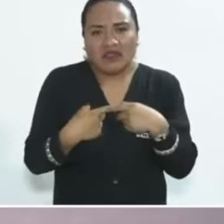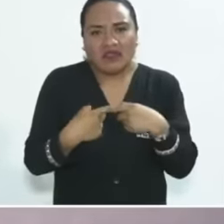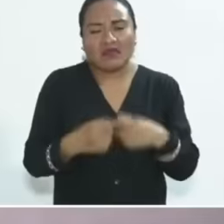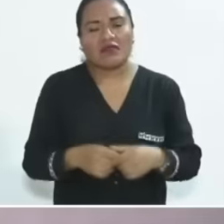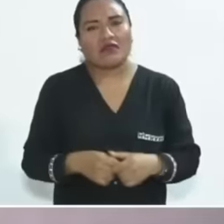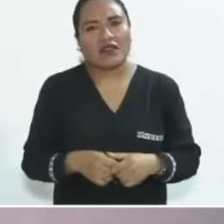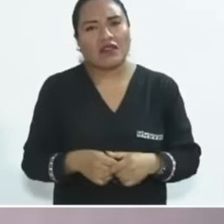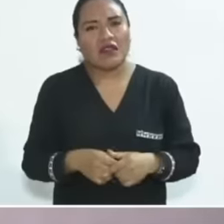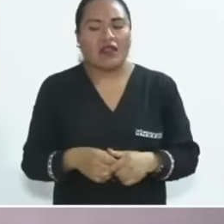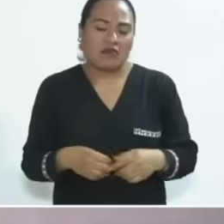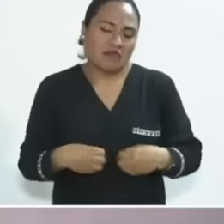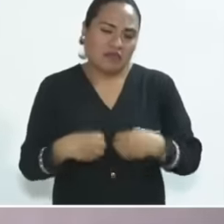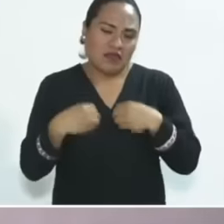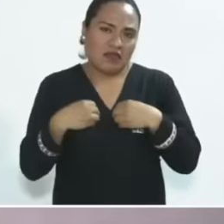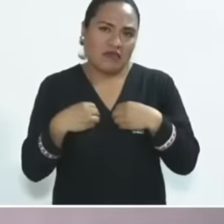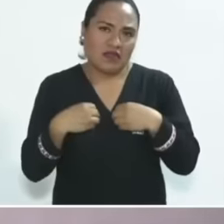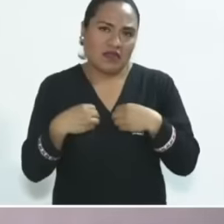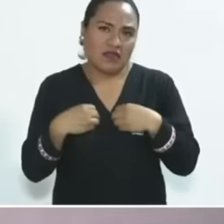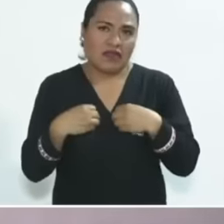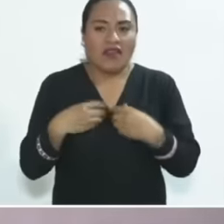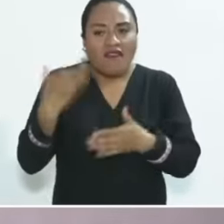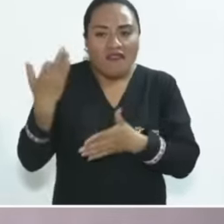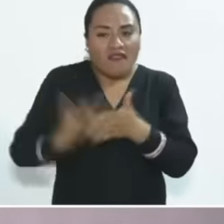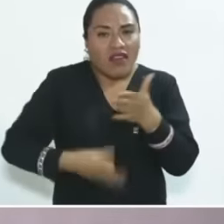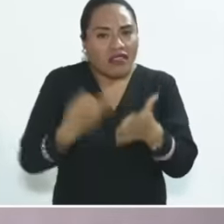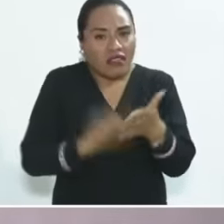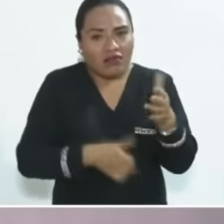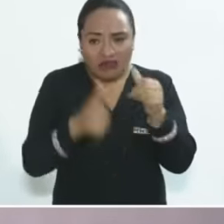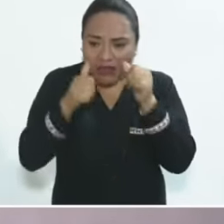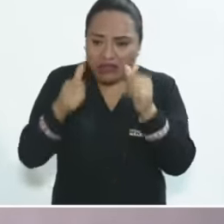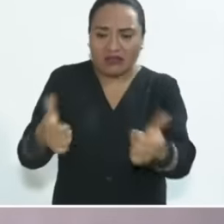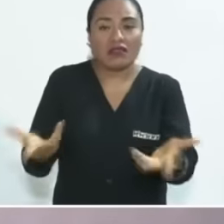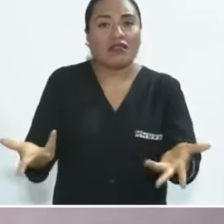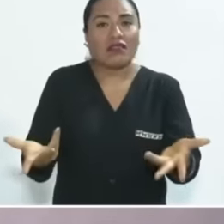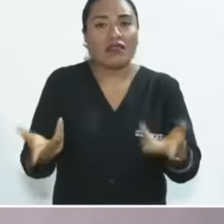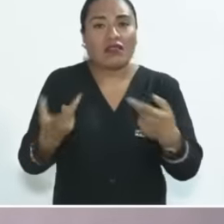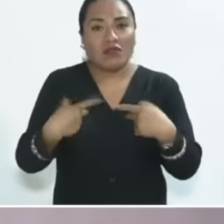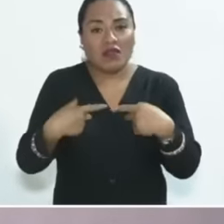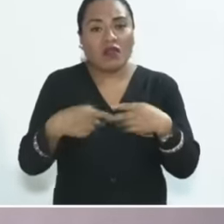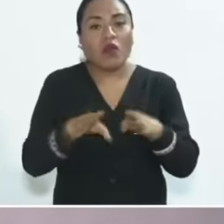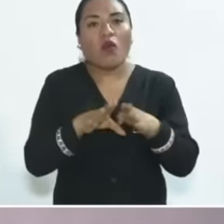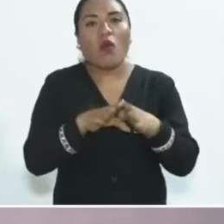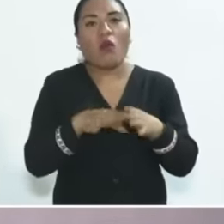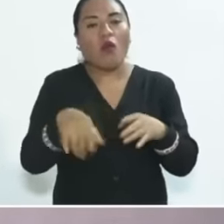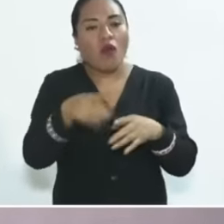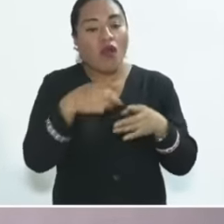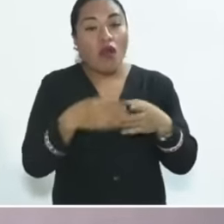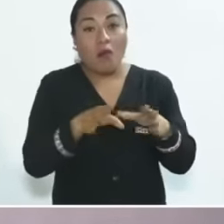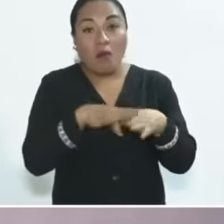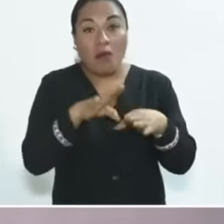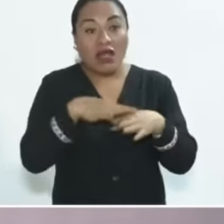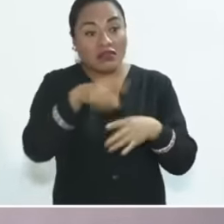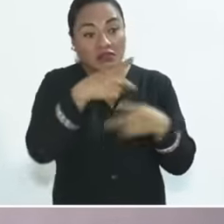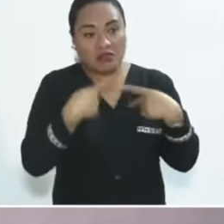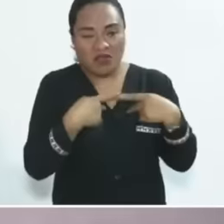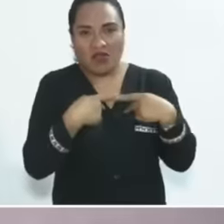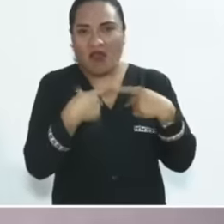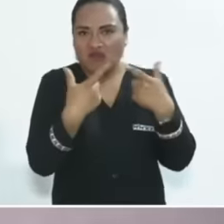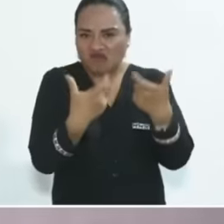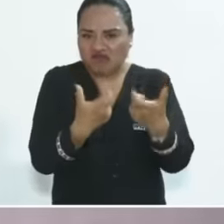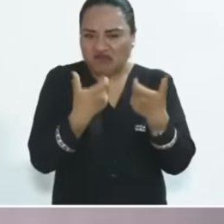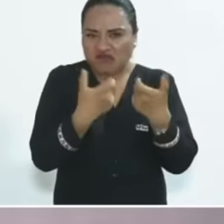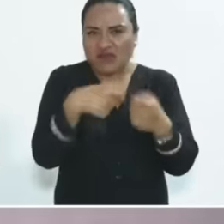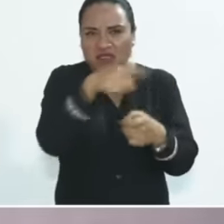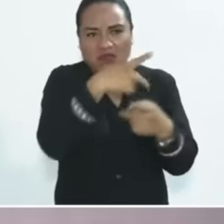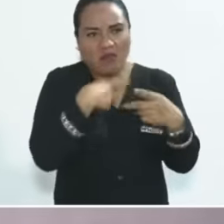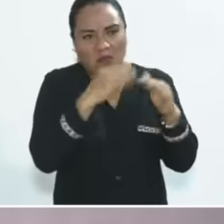Viven colmados de atenciones, de privilegios, y la mayoría carece